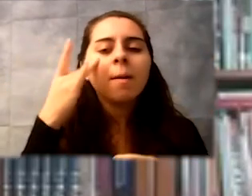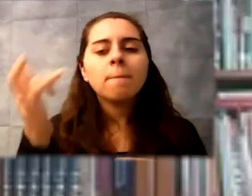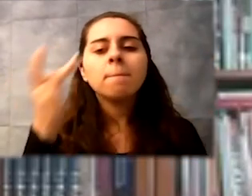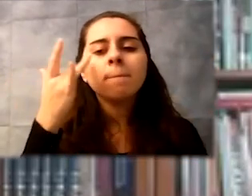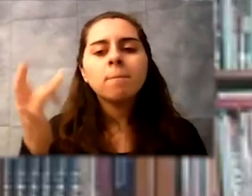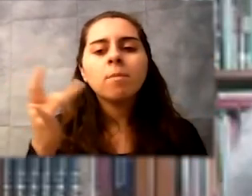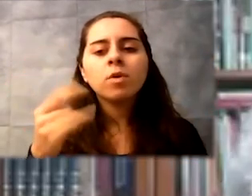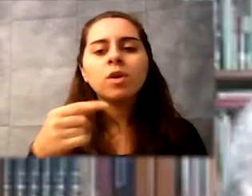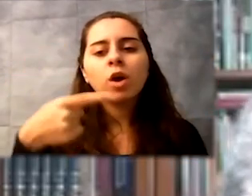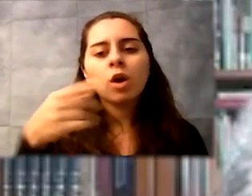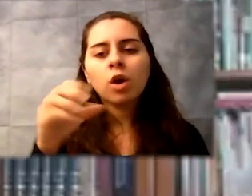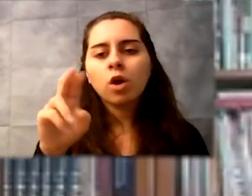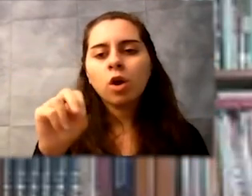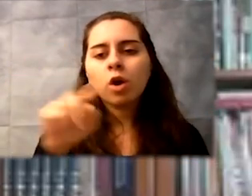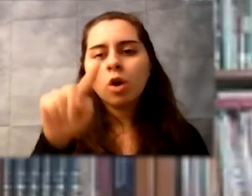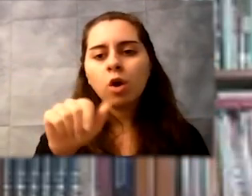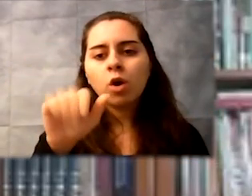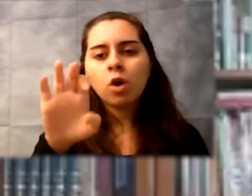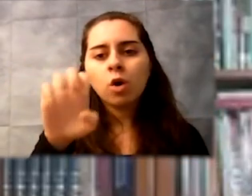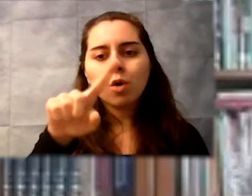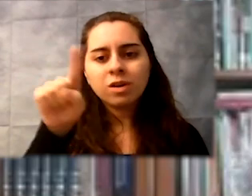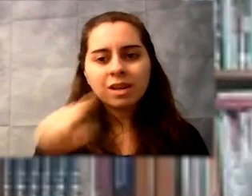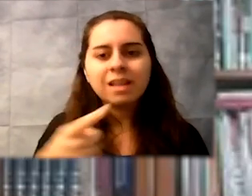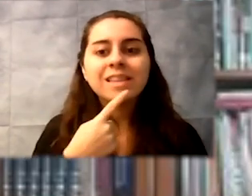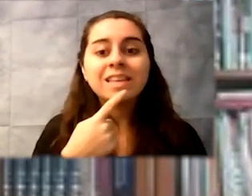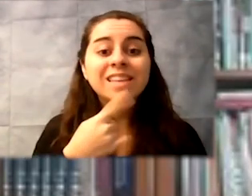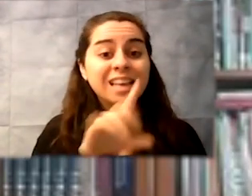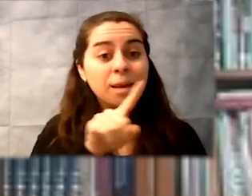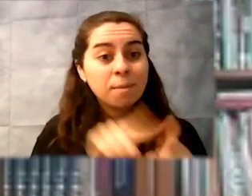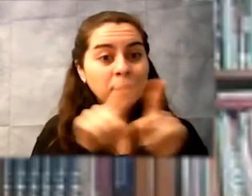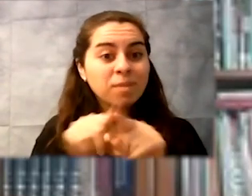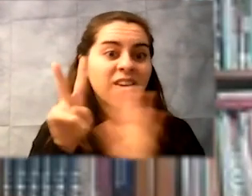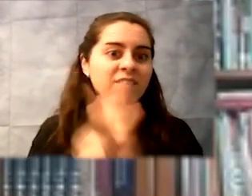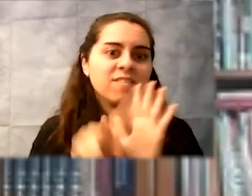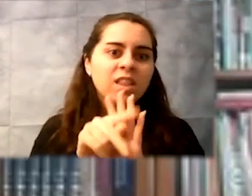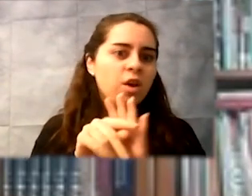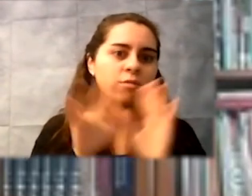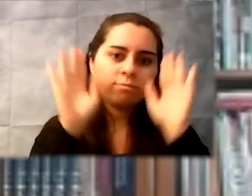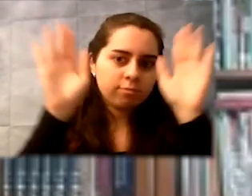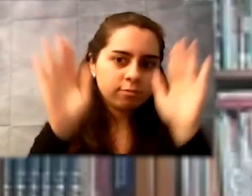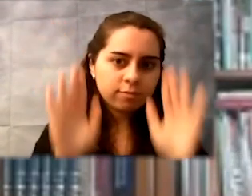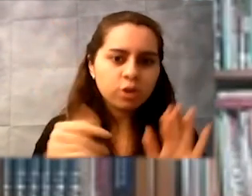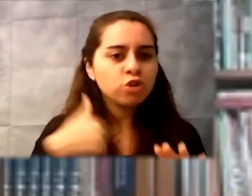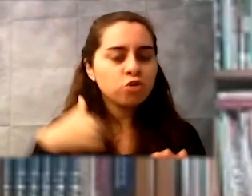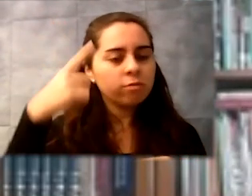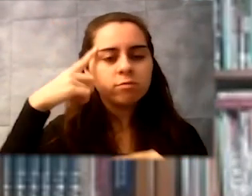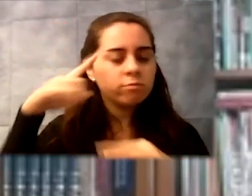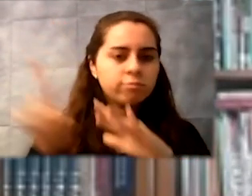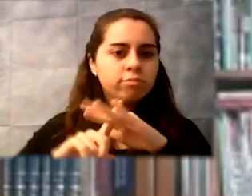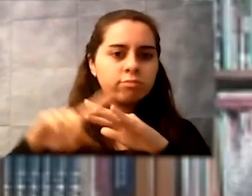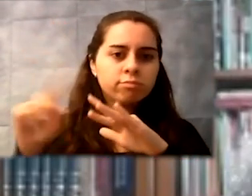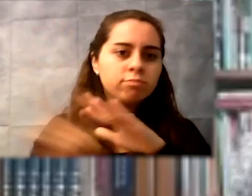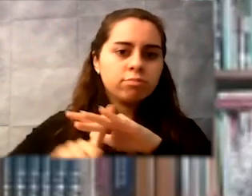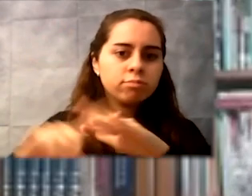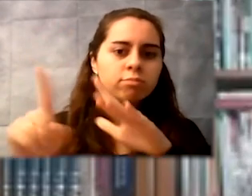estaba diciendo González y viendo el video, que estaba estupendo, me vinieron muchas cosas a la mente, sobre todo las